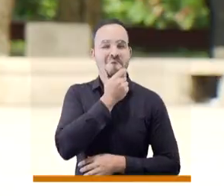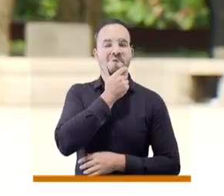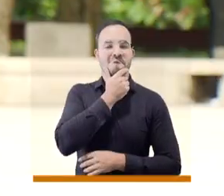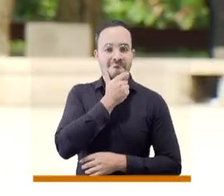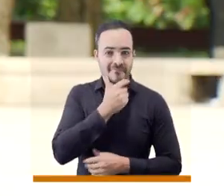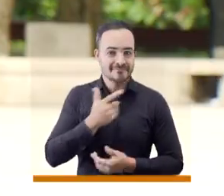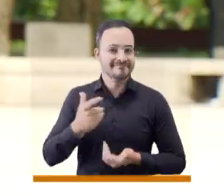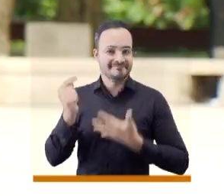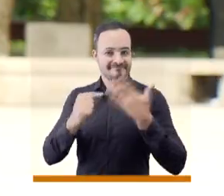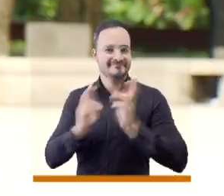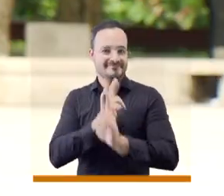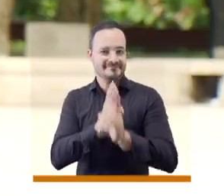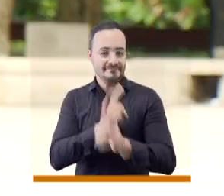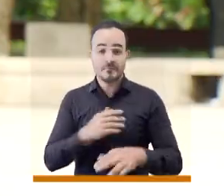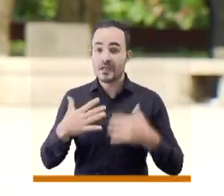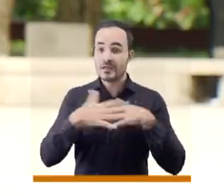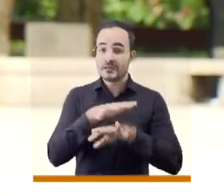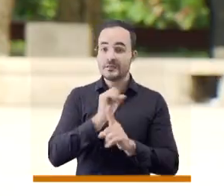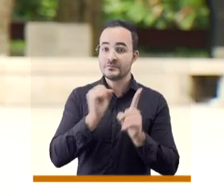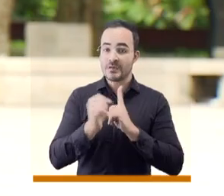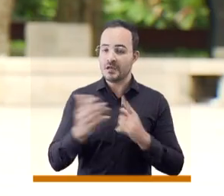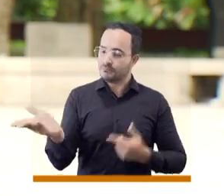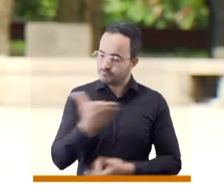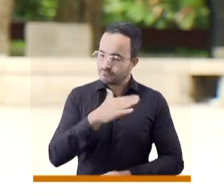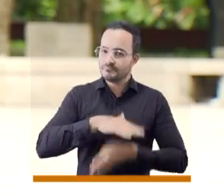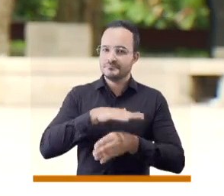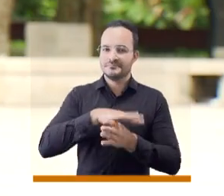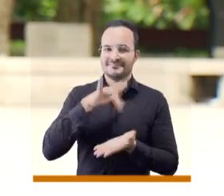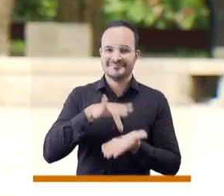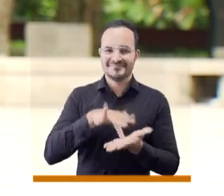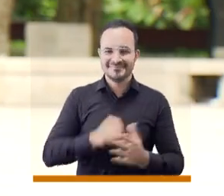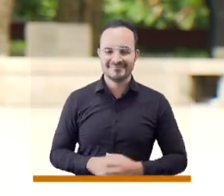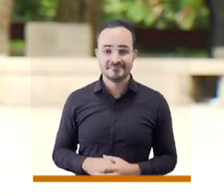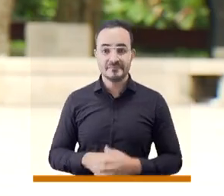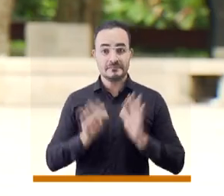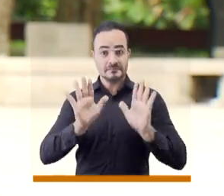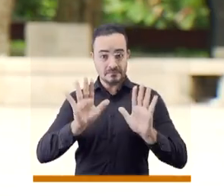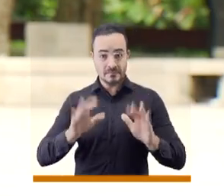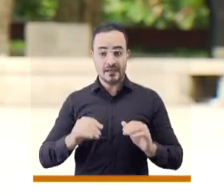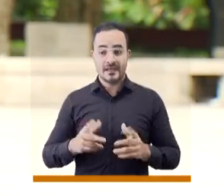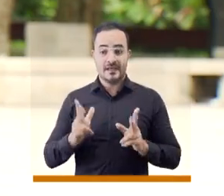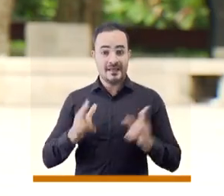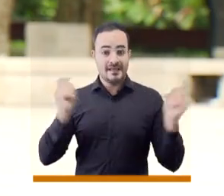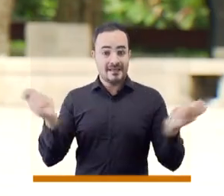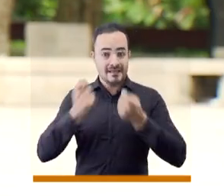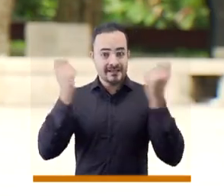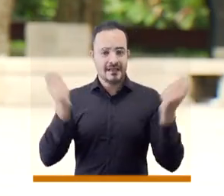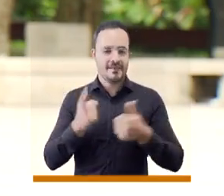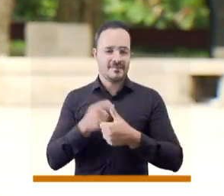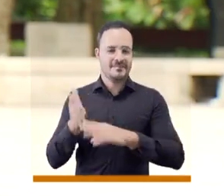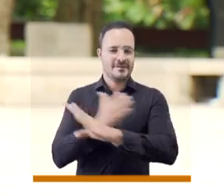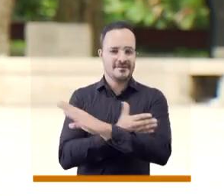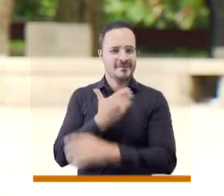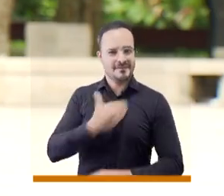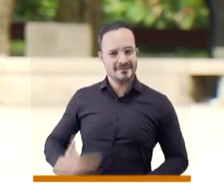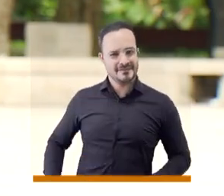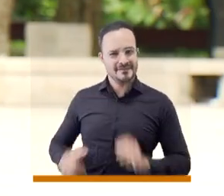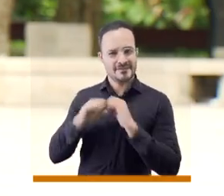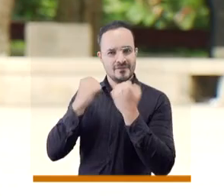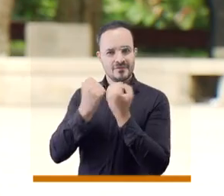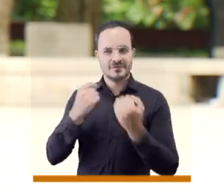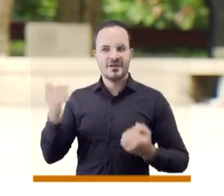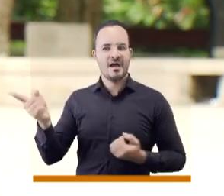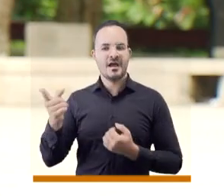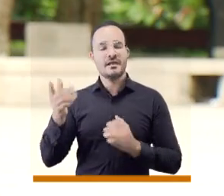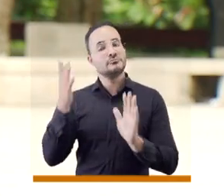bueno, ahí quedaron entonces planteadas todas estas inquietudes. Ustedes en redes pueden seguir participando. Y antes de irnos a un